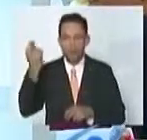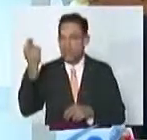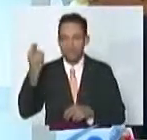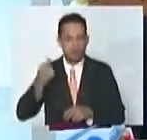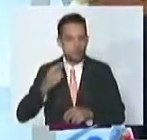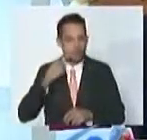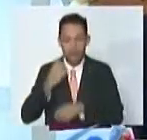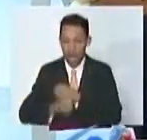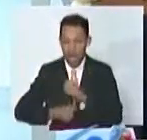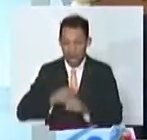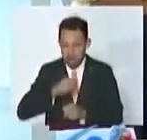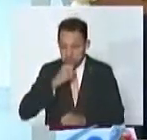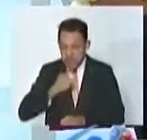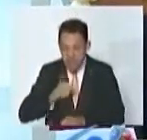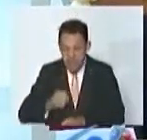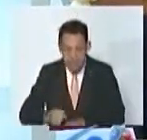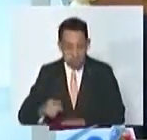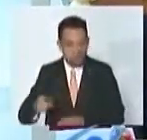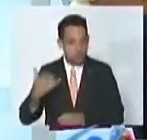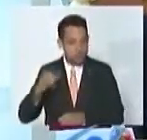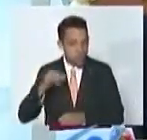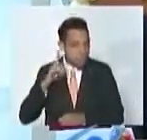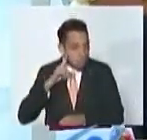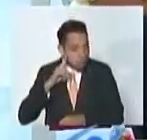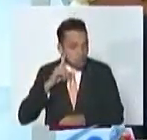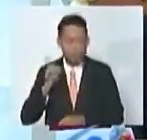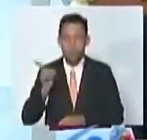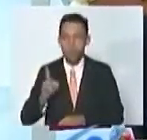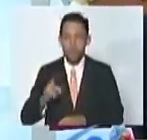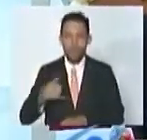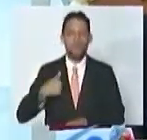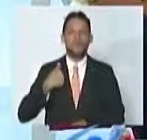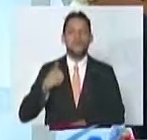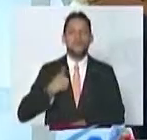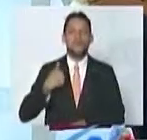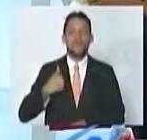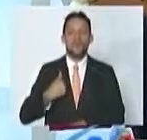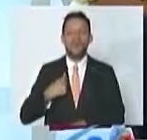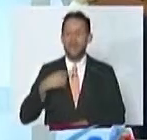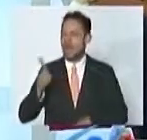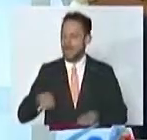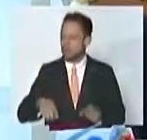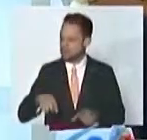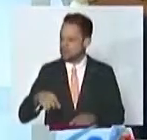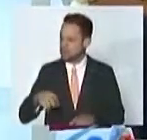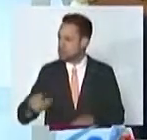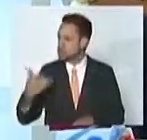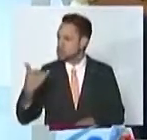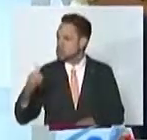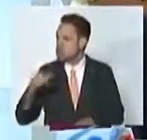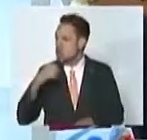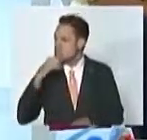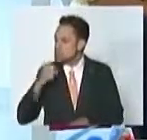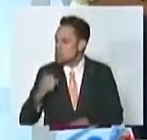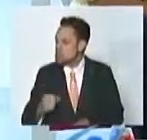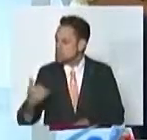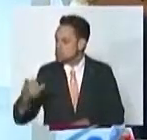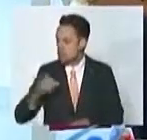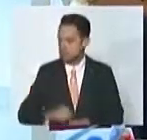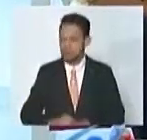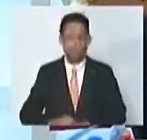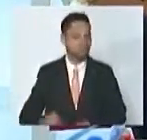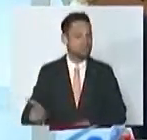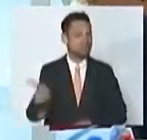la edad. No siempre es por la edad. A mí me da mucho pesar cuando los médicos le dicen a la persona, no, es que usted lo que tiene es por la edad.